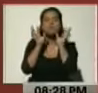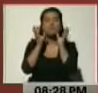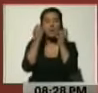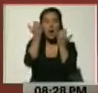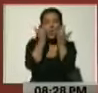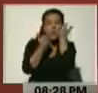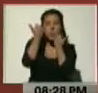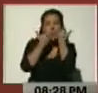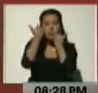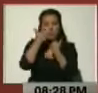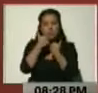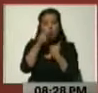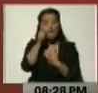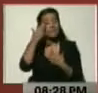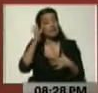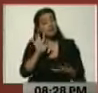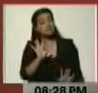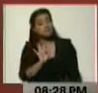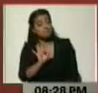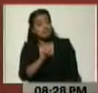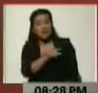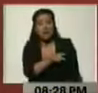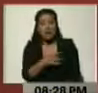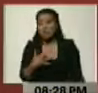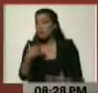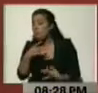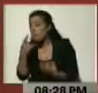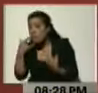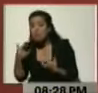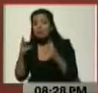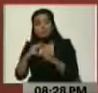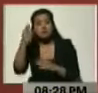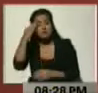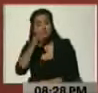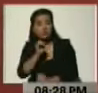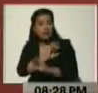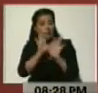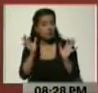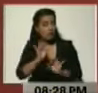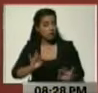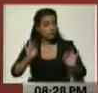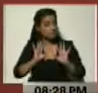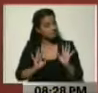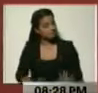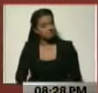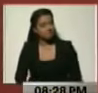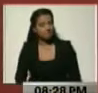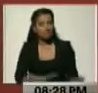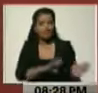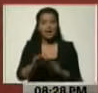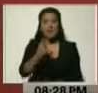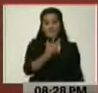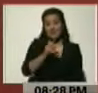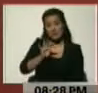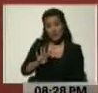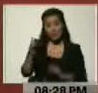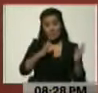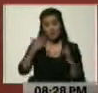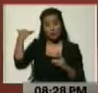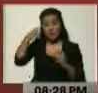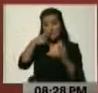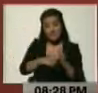Ni les interesa conocerlo. Ni les interesa conocerlo. El 24 de marzo de 1854...